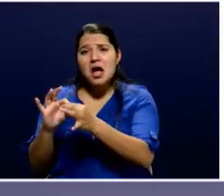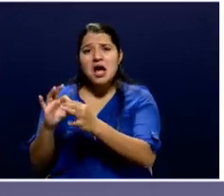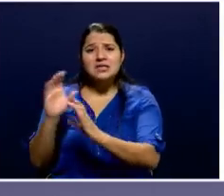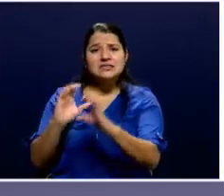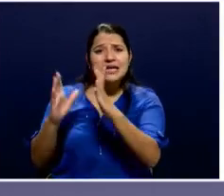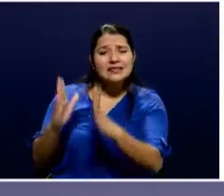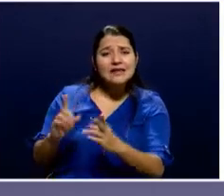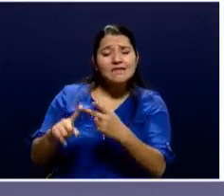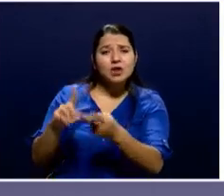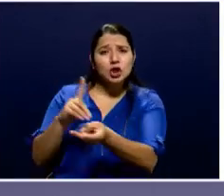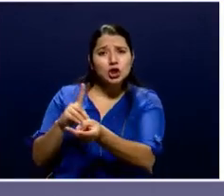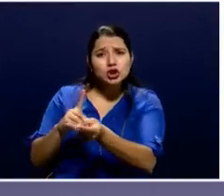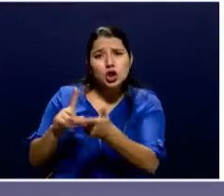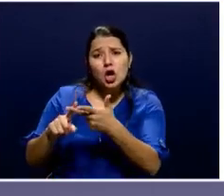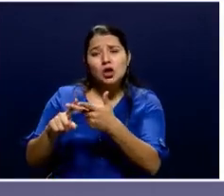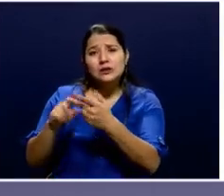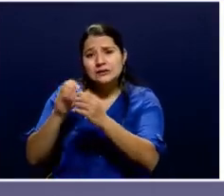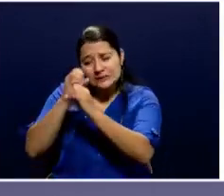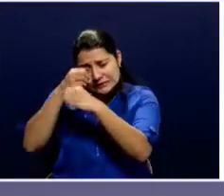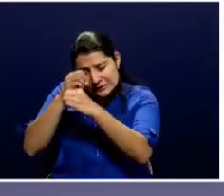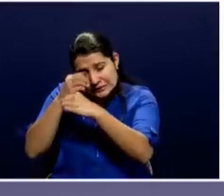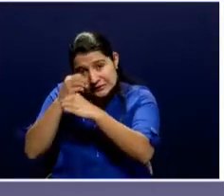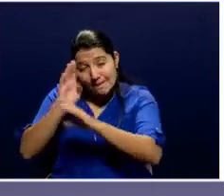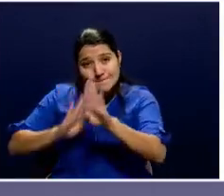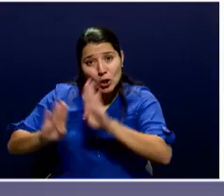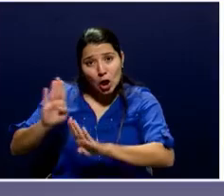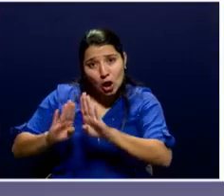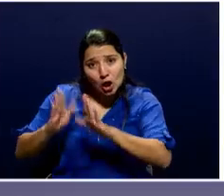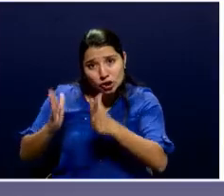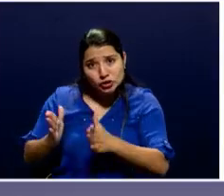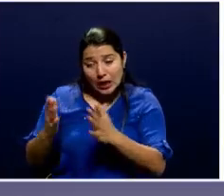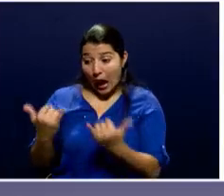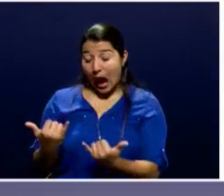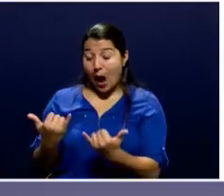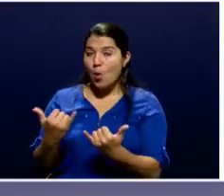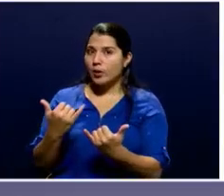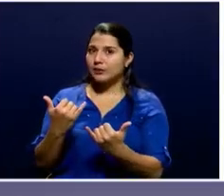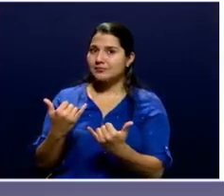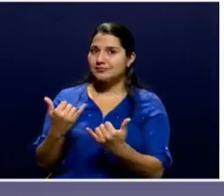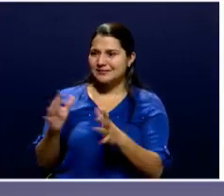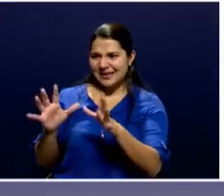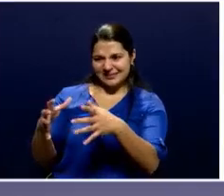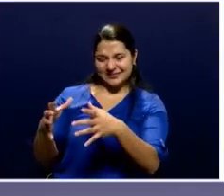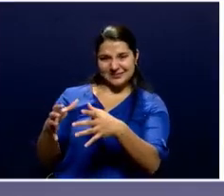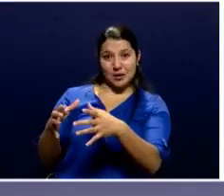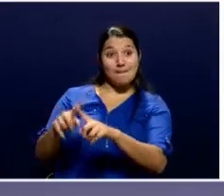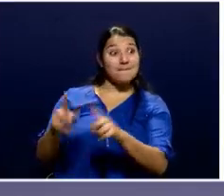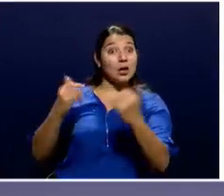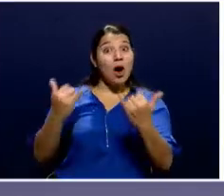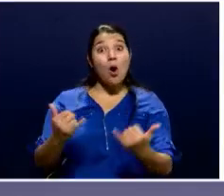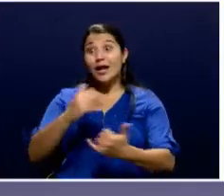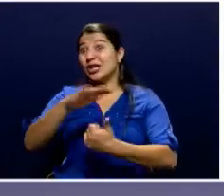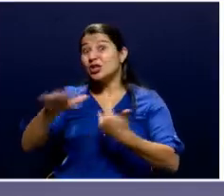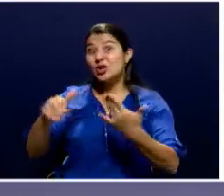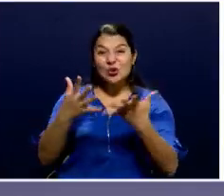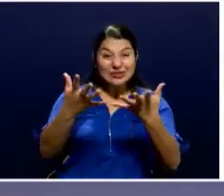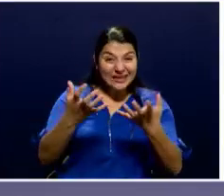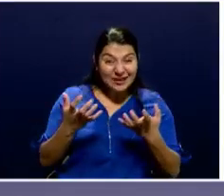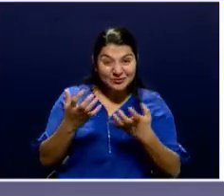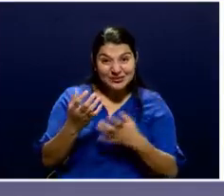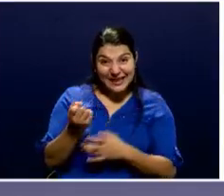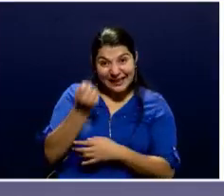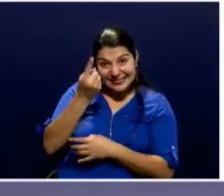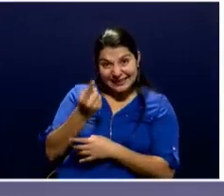microbiólogos, y ahora el país entero tiene que ponerse a entender de algo que es complejo, pero